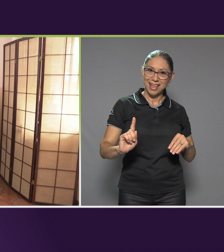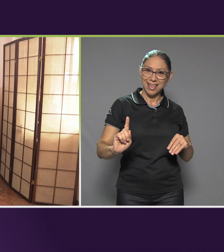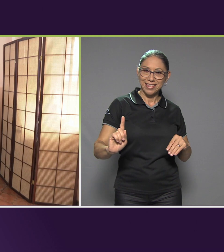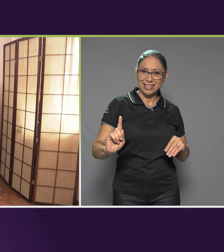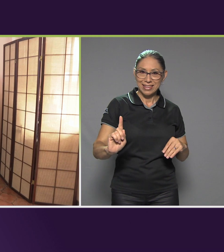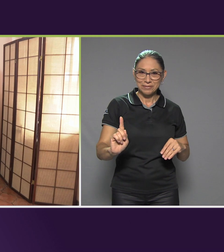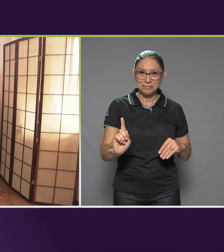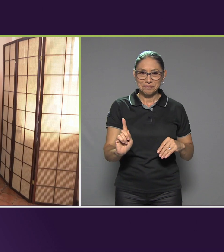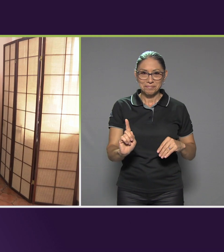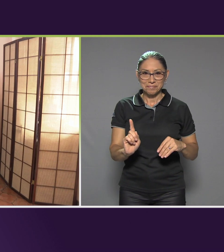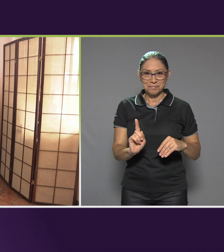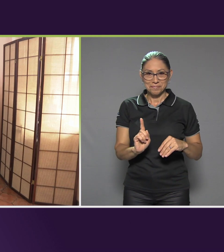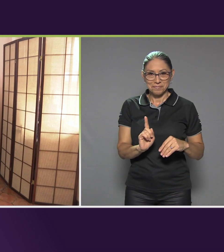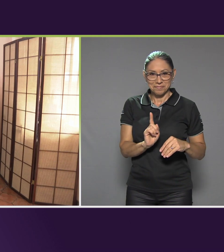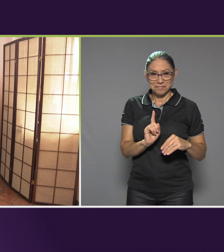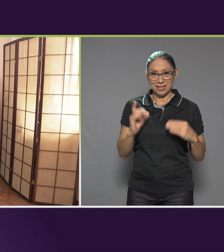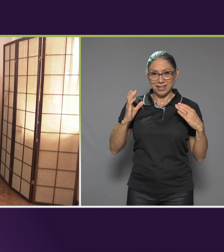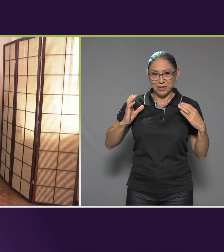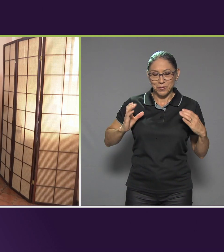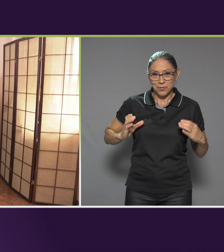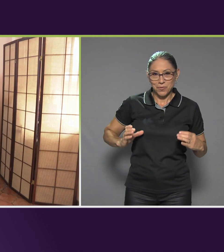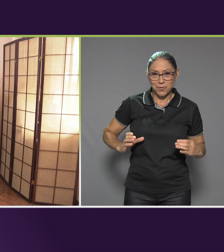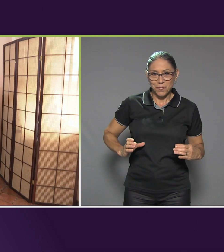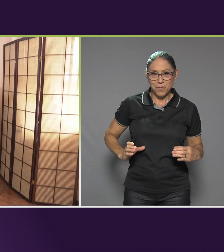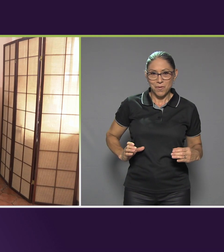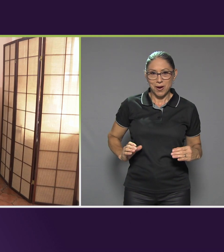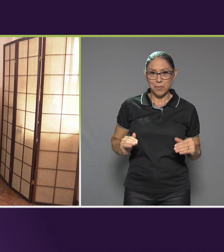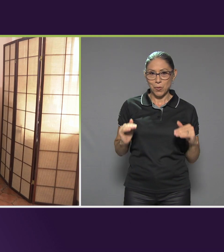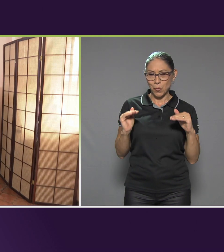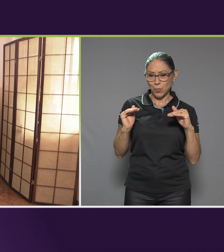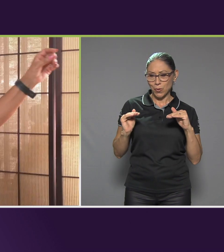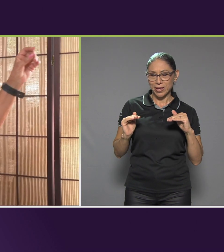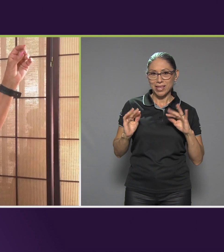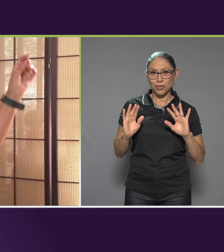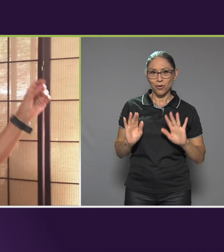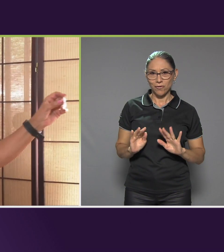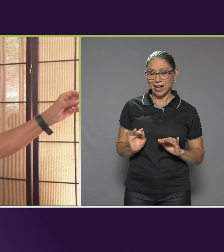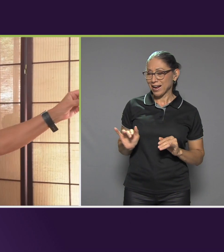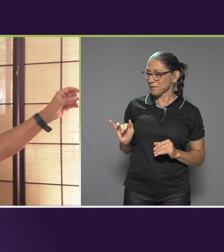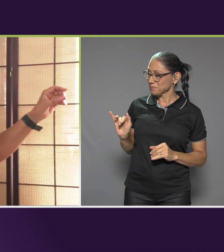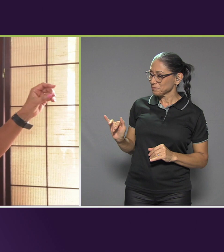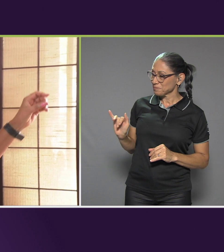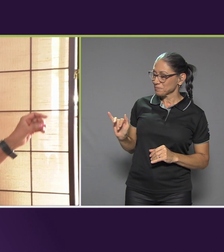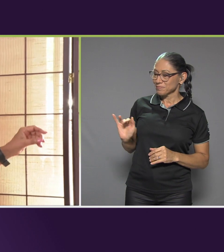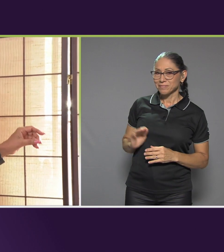Bajo un poquito, aquí, hacia atrás,